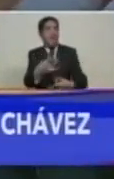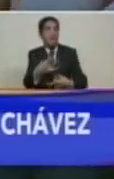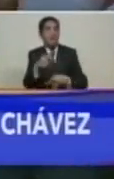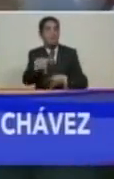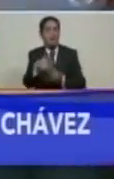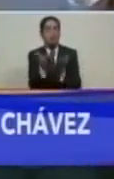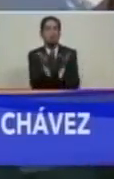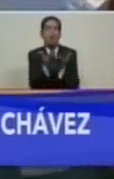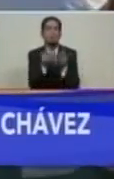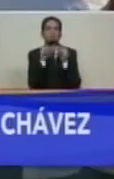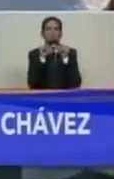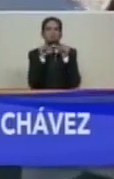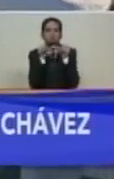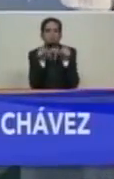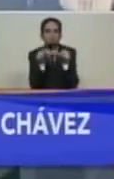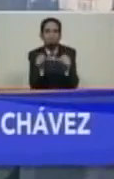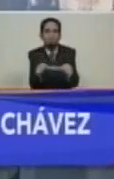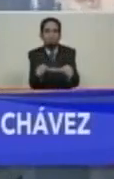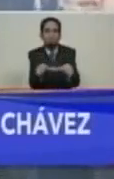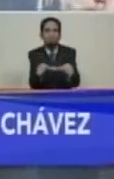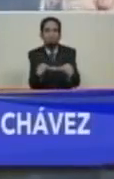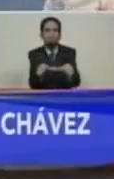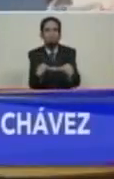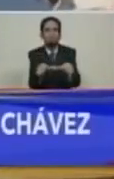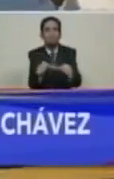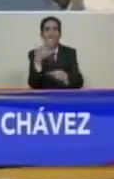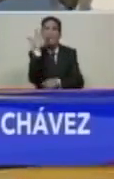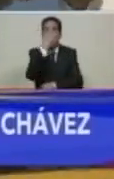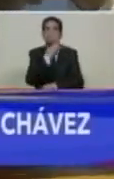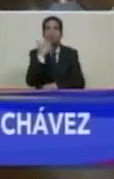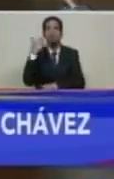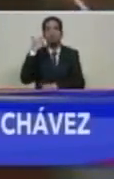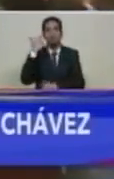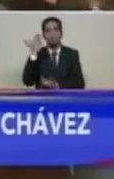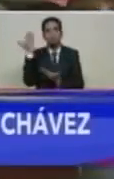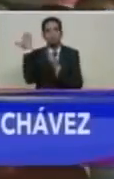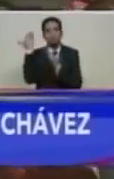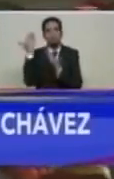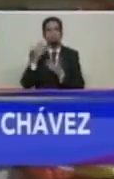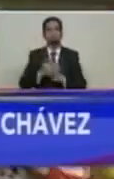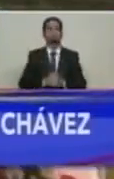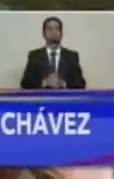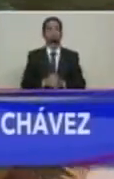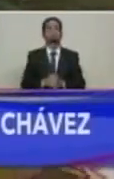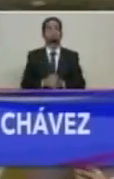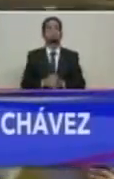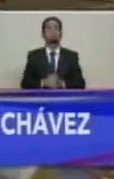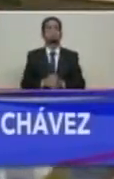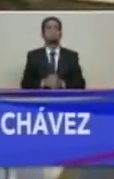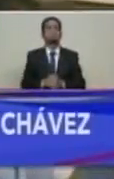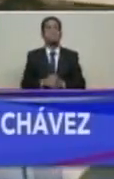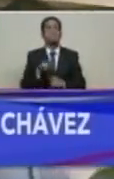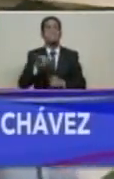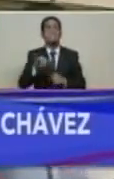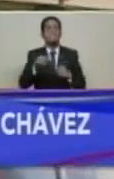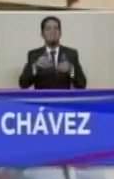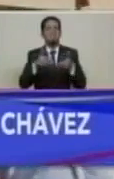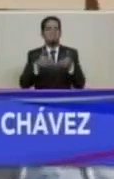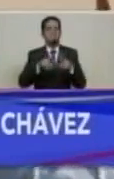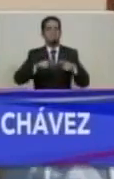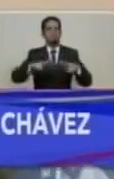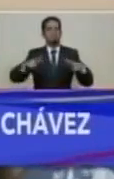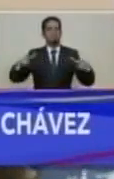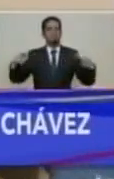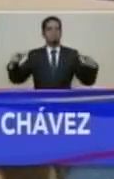se mantenga, el liceo se mantenga en estas hermosas condiciones como lo están recibiendo, y la ampliación, seguir